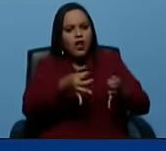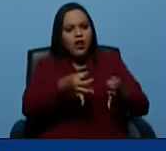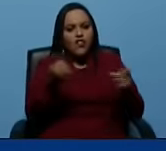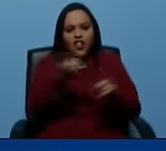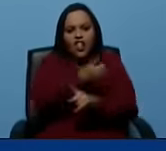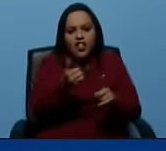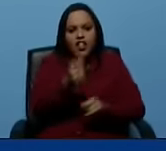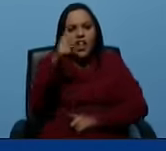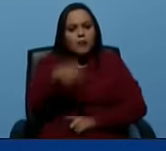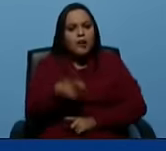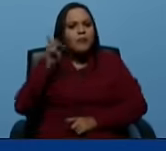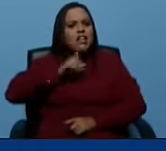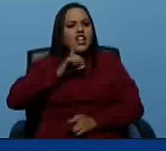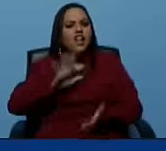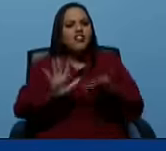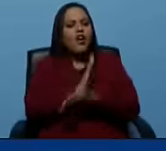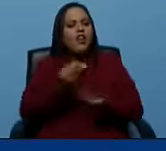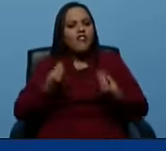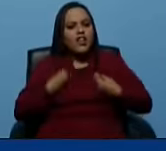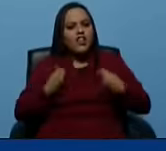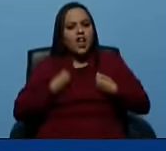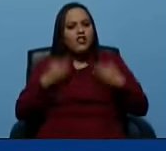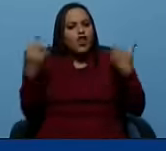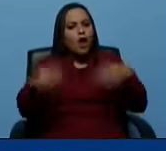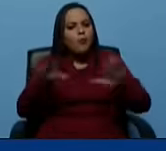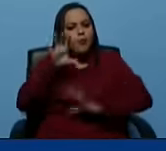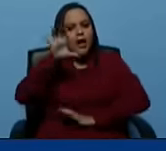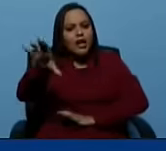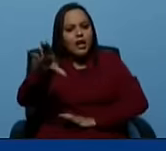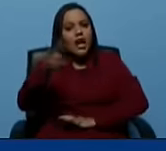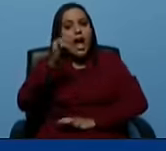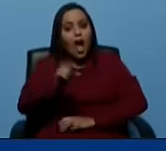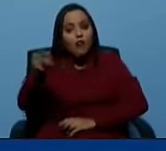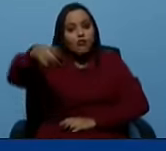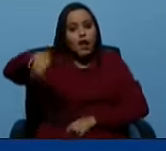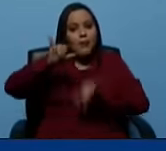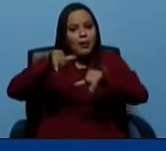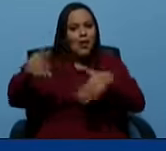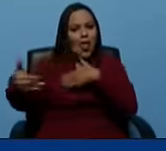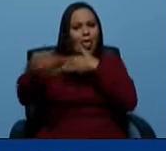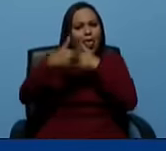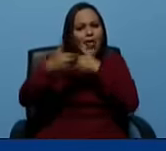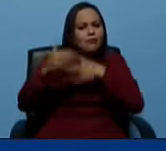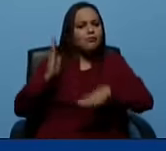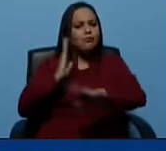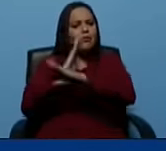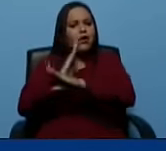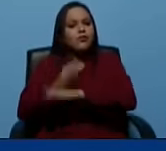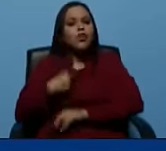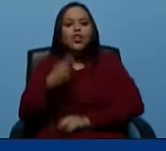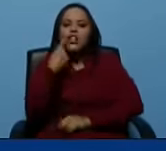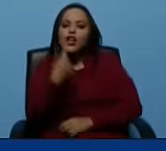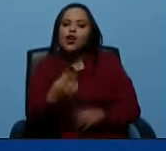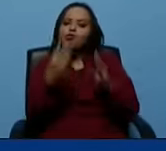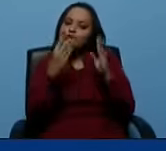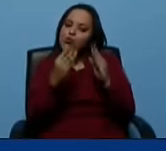republicana ejemplar que tiene un país asediado y acosado por ustedes. Se los digo suavecito, pues,